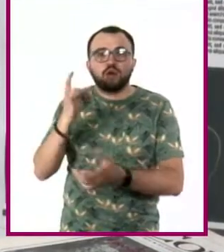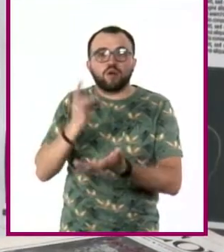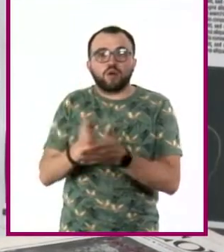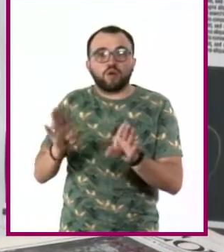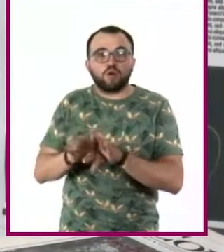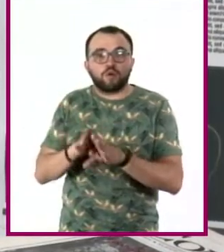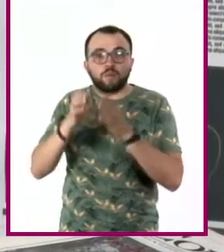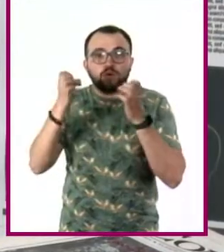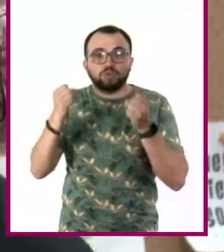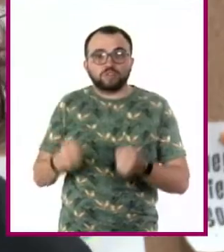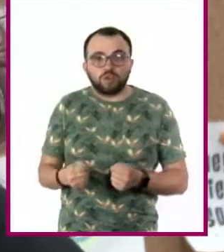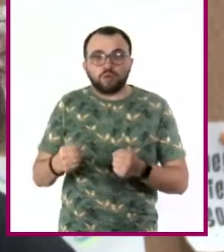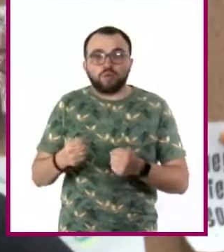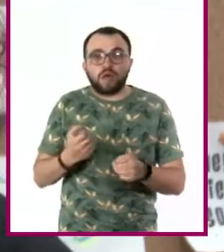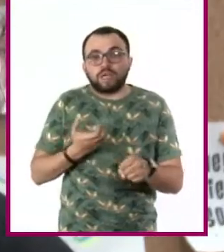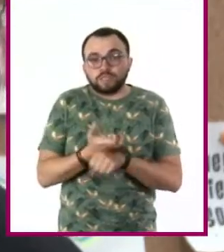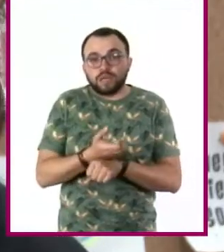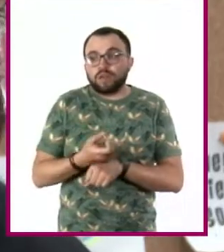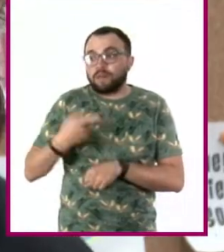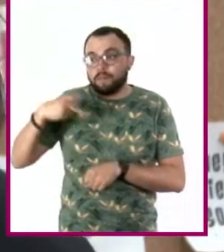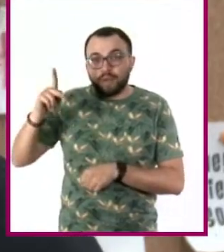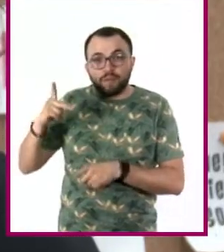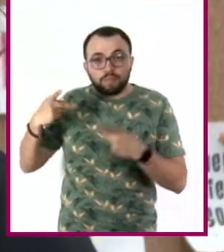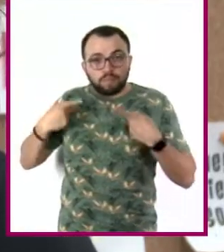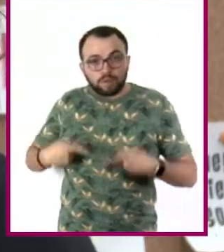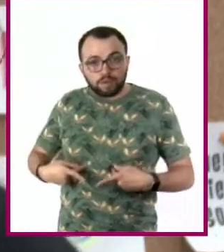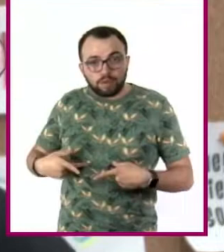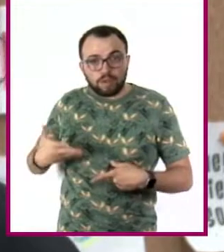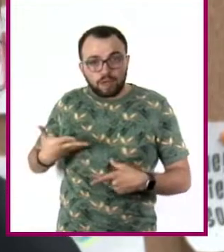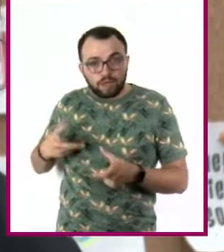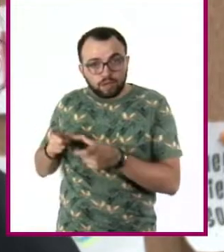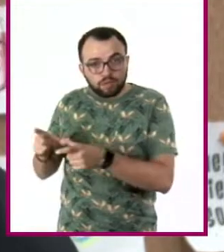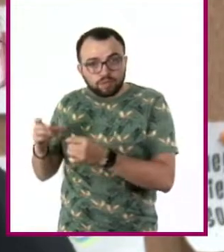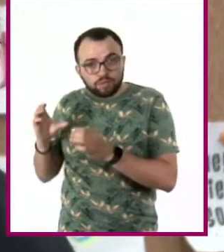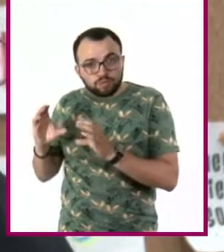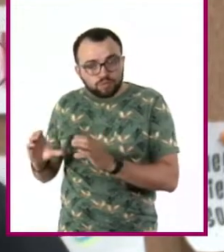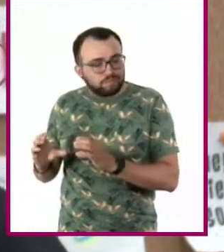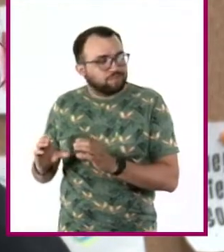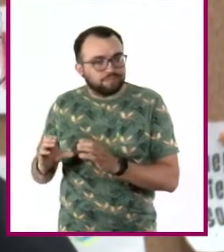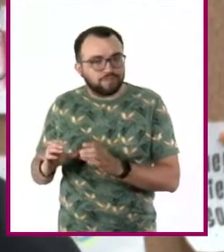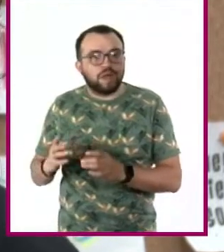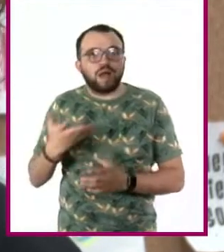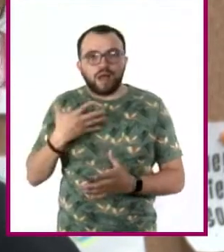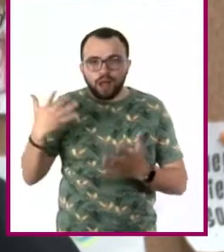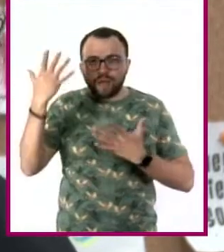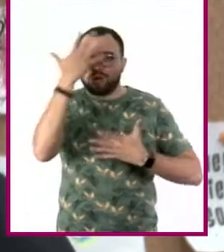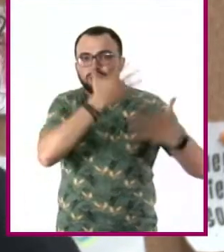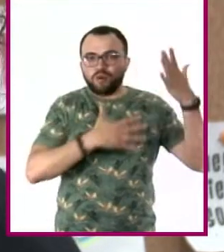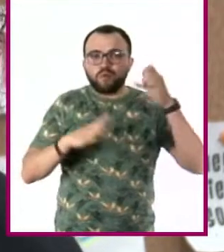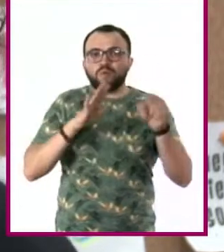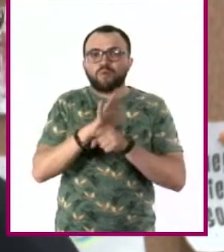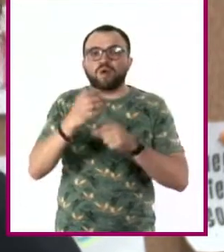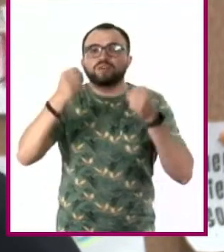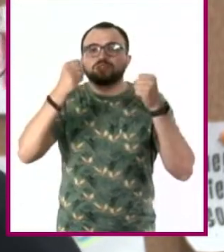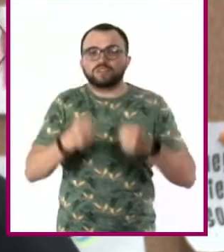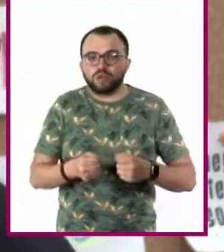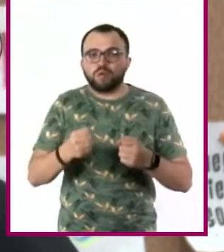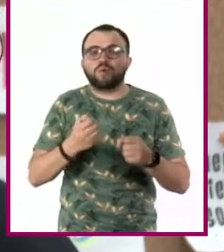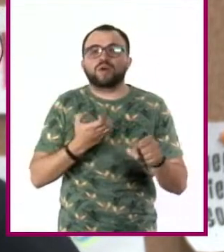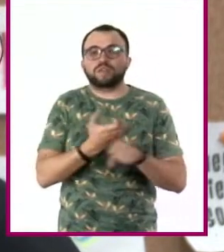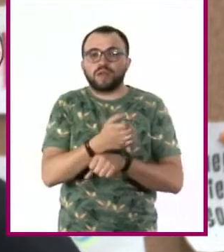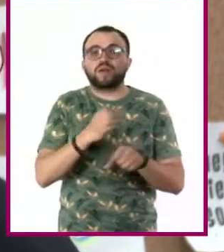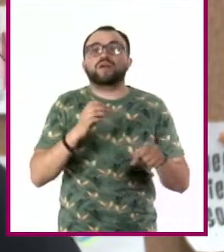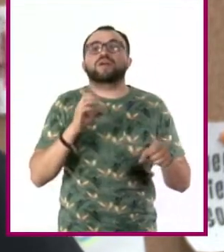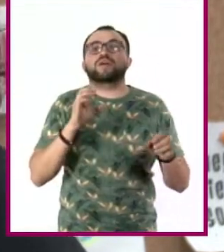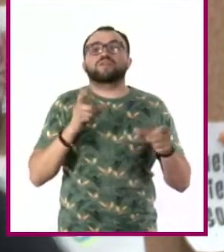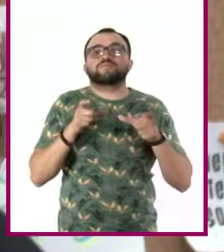no así a los individuos? En general sí, y no solo es eso, se llega a confundir la seguridad del Estado con la protección de un régimen